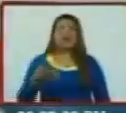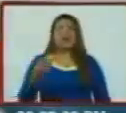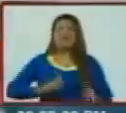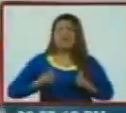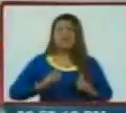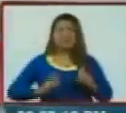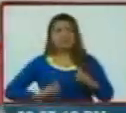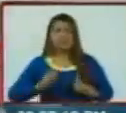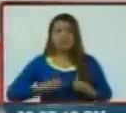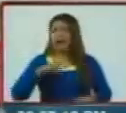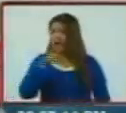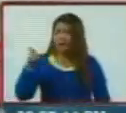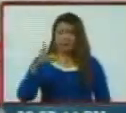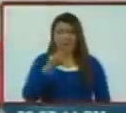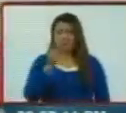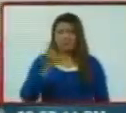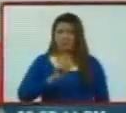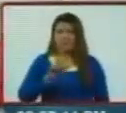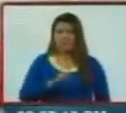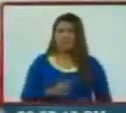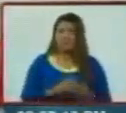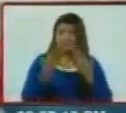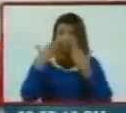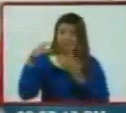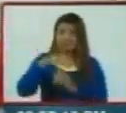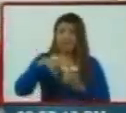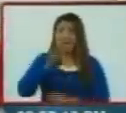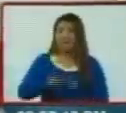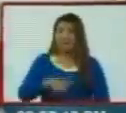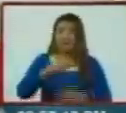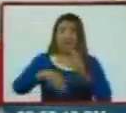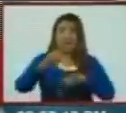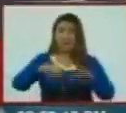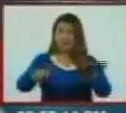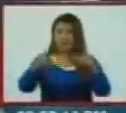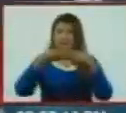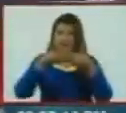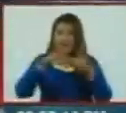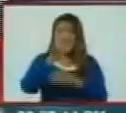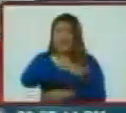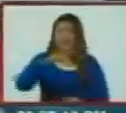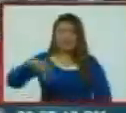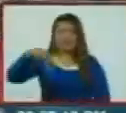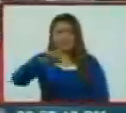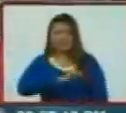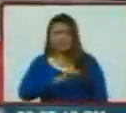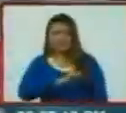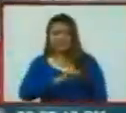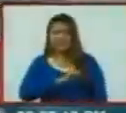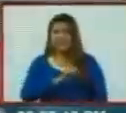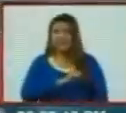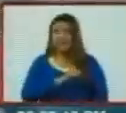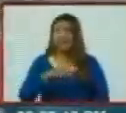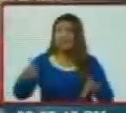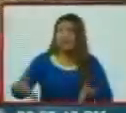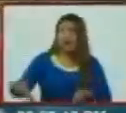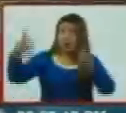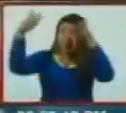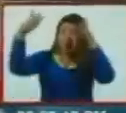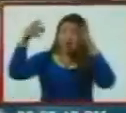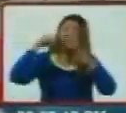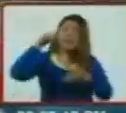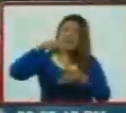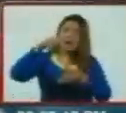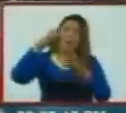no. El panorama lució así: comercios cerrados, transeúntes aterrados y desde las residencias caía una lluvia